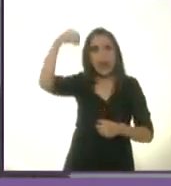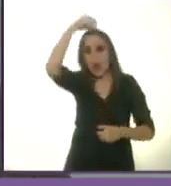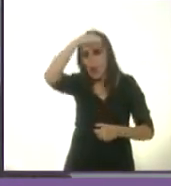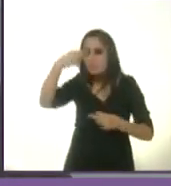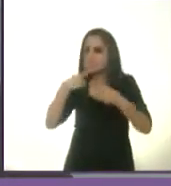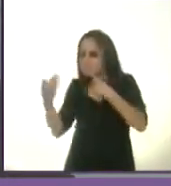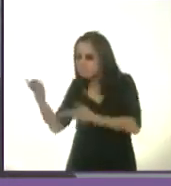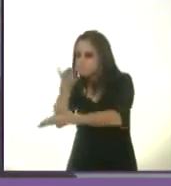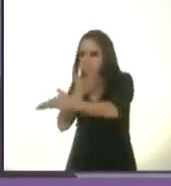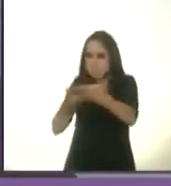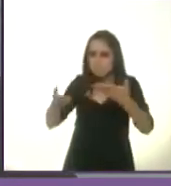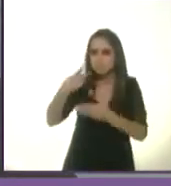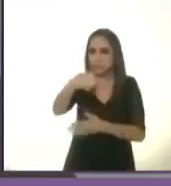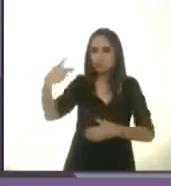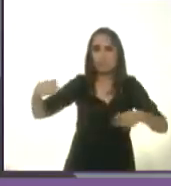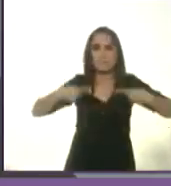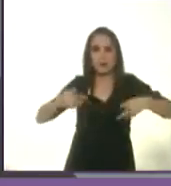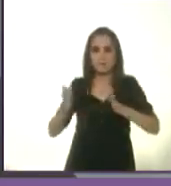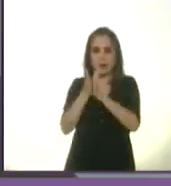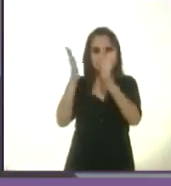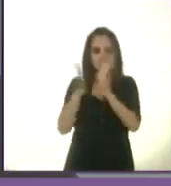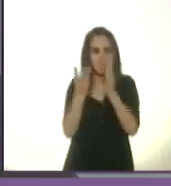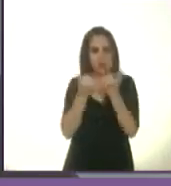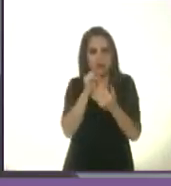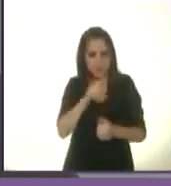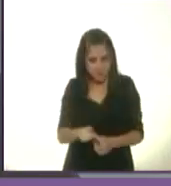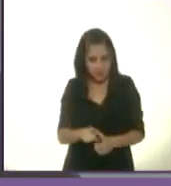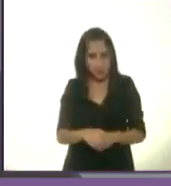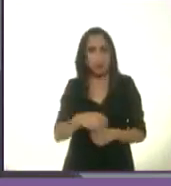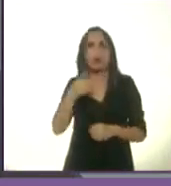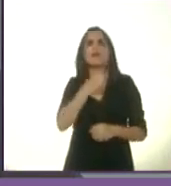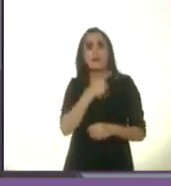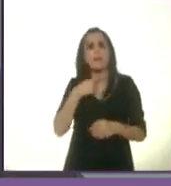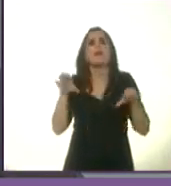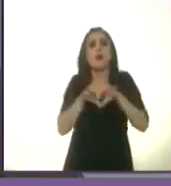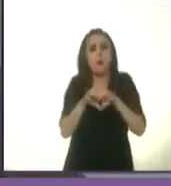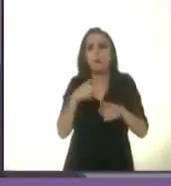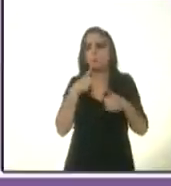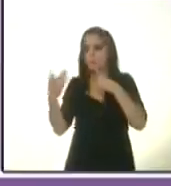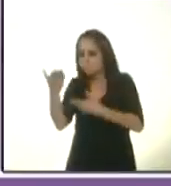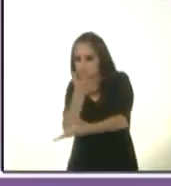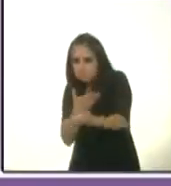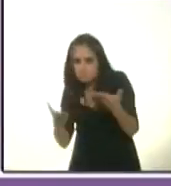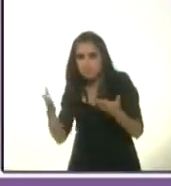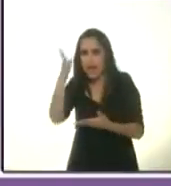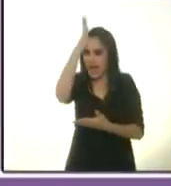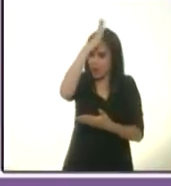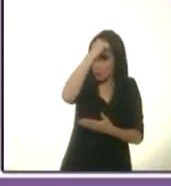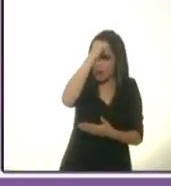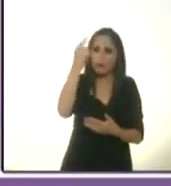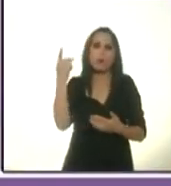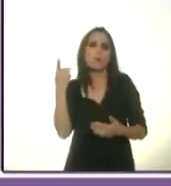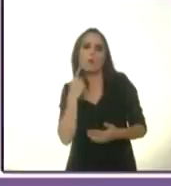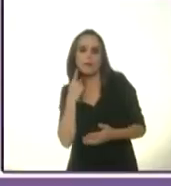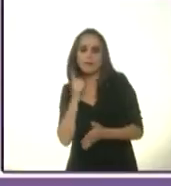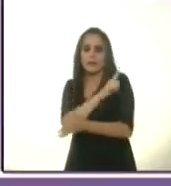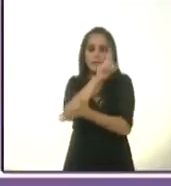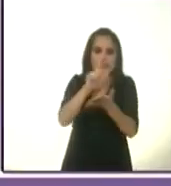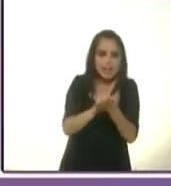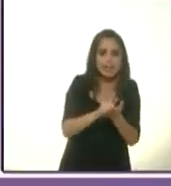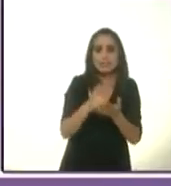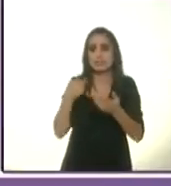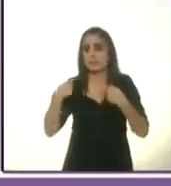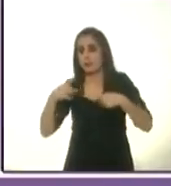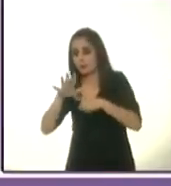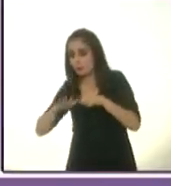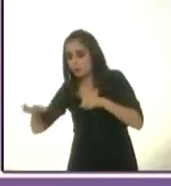iniciativa ciudadana como con alta capacidad de diálogo y acuerdo con todas las fuerzas políticas sociales y